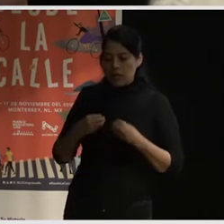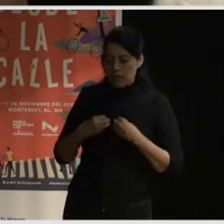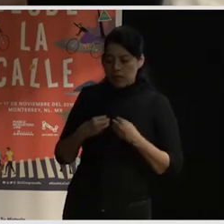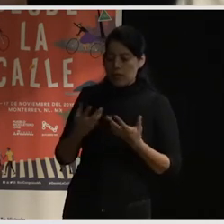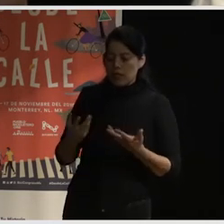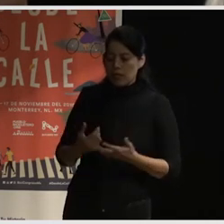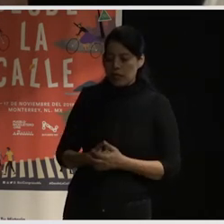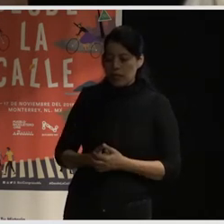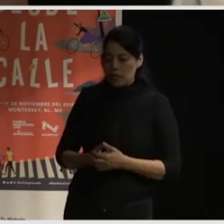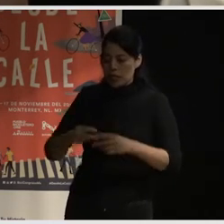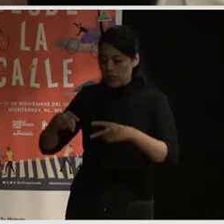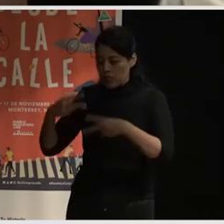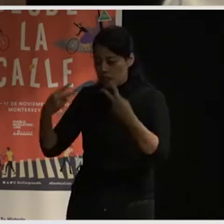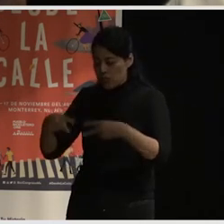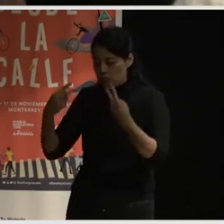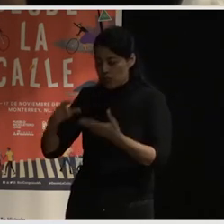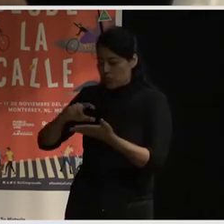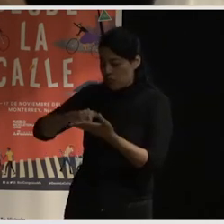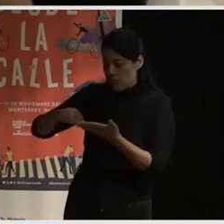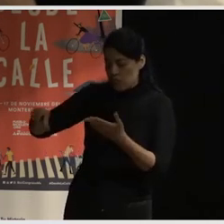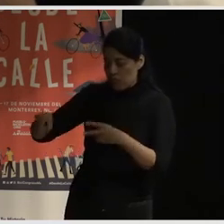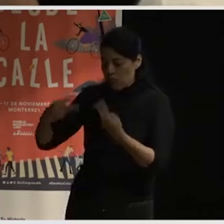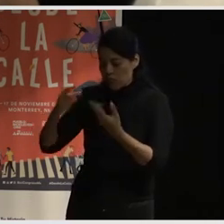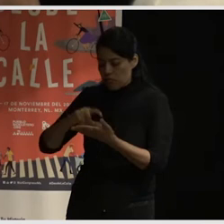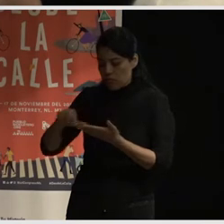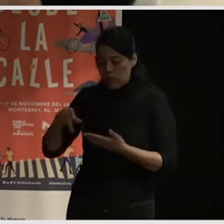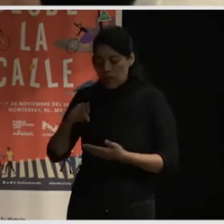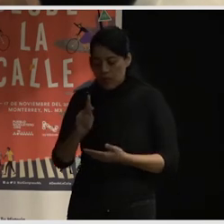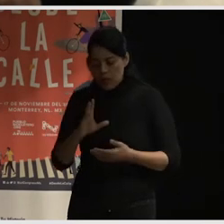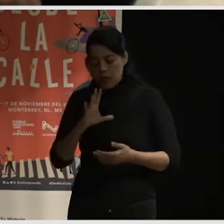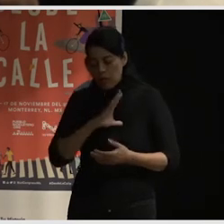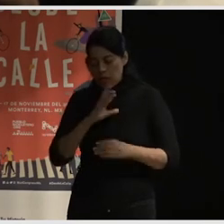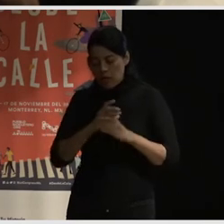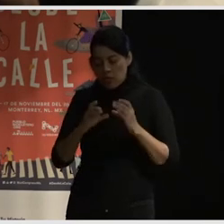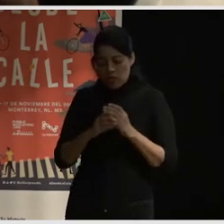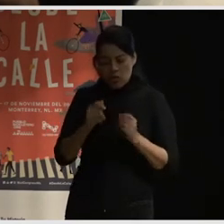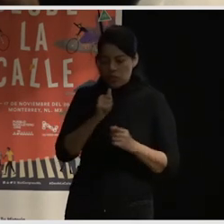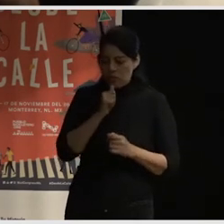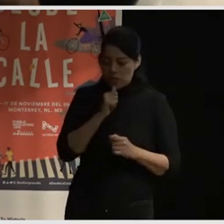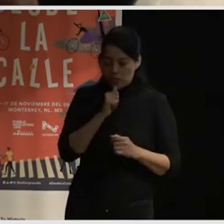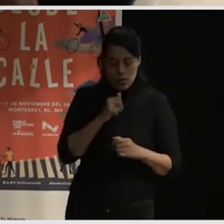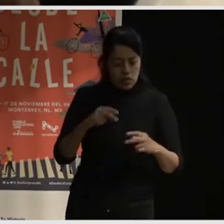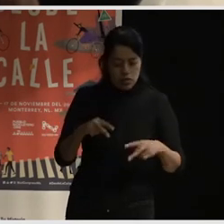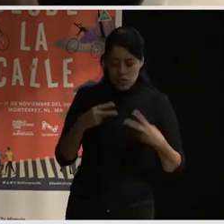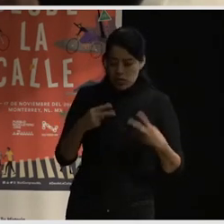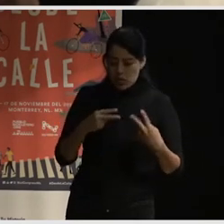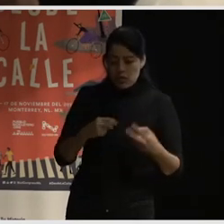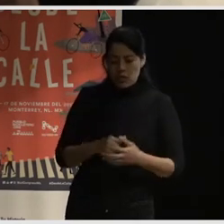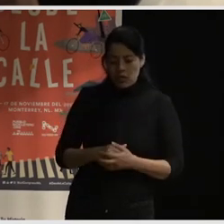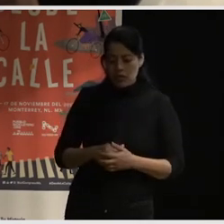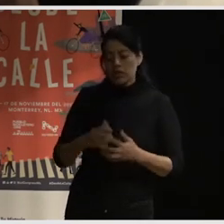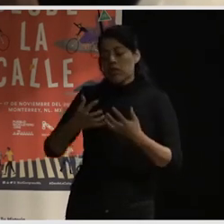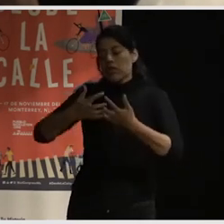fetichización de la mercancía sin duda pero hay cosas que no se han mercantilizado y yo pienso digo sí si las